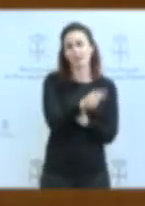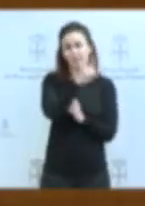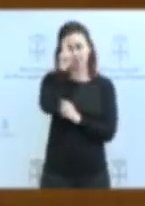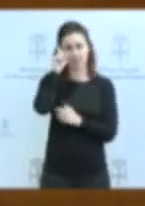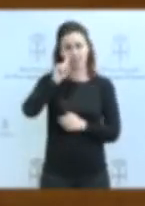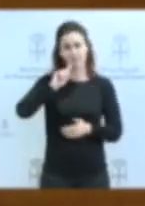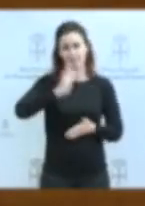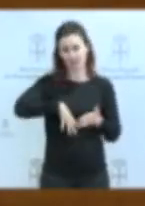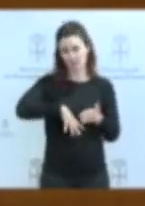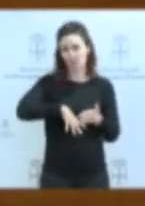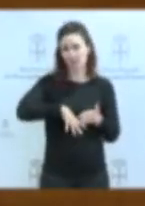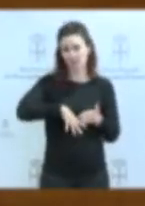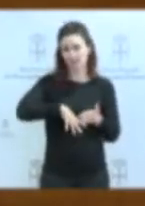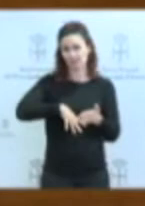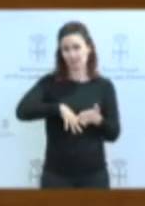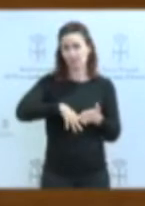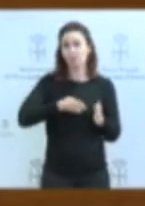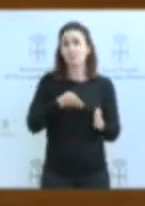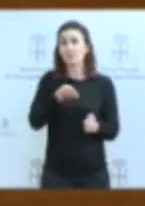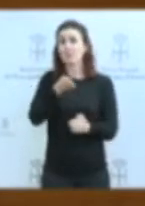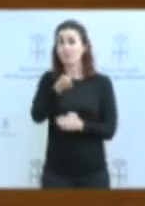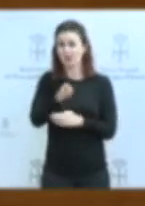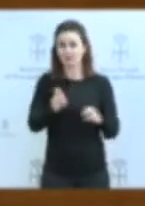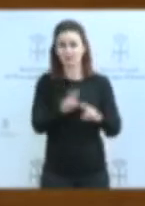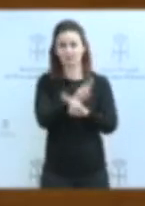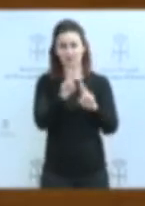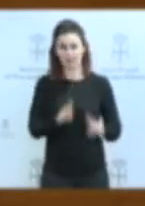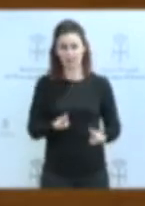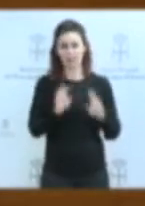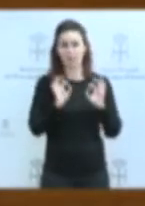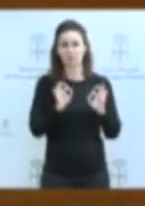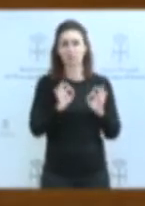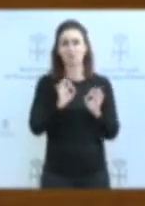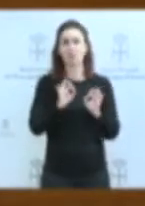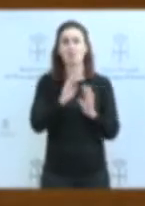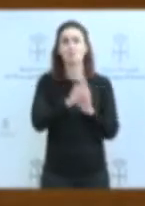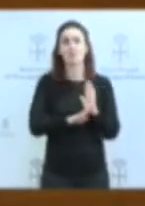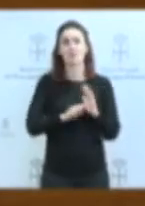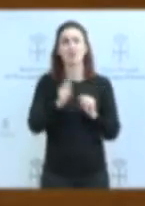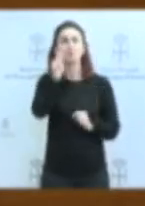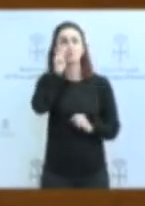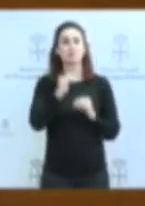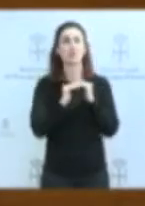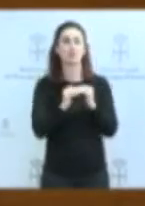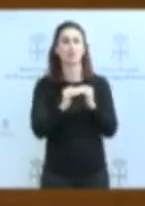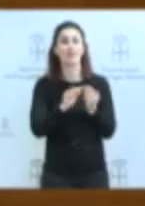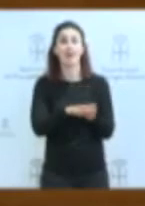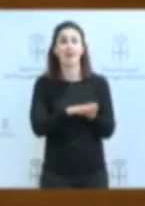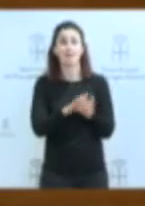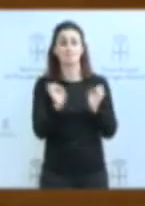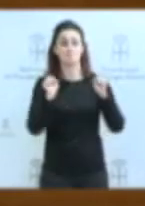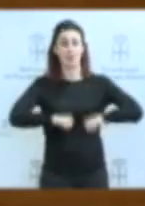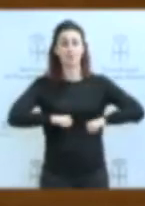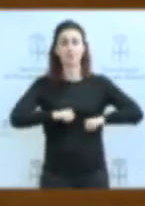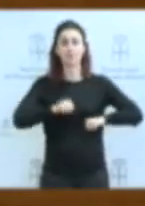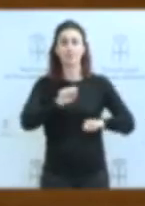nivel internacional de acuerdo al programa de turismo sostenible. Y hablaba de esos convenios nacional e internacional que saldrían en breve. Conocíamos